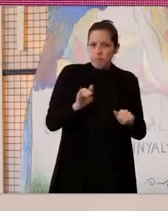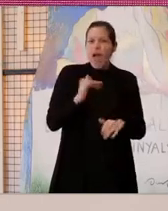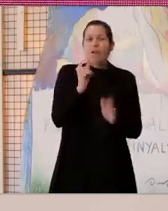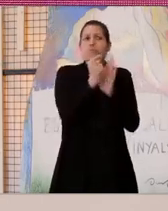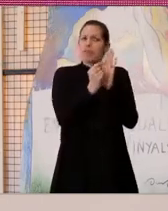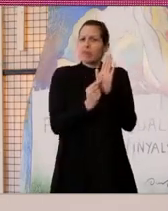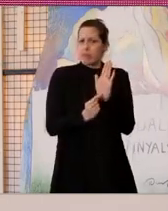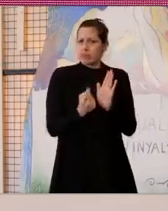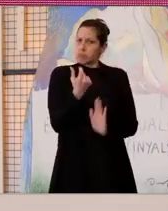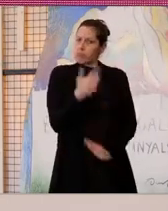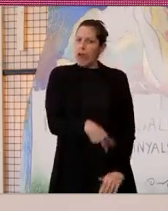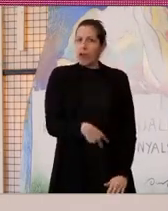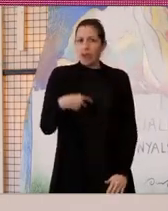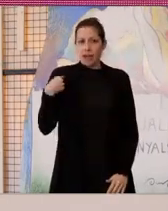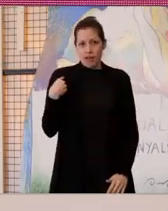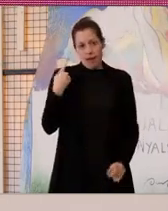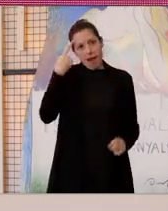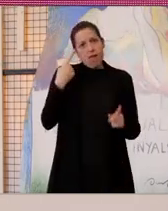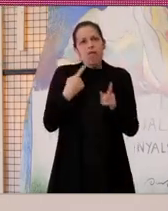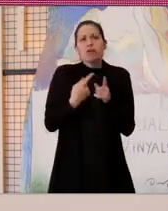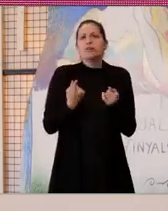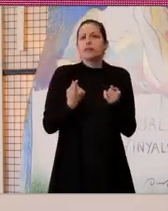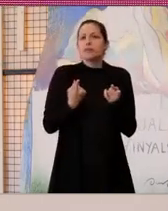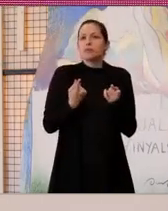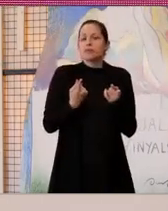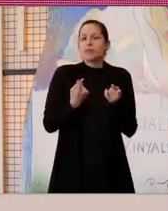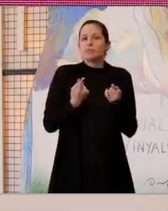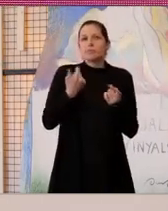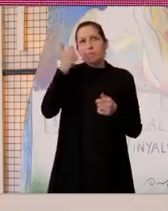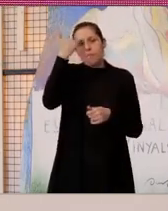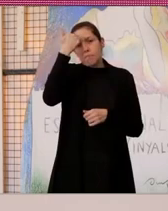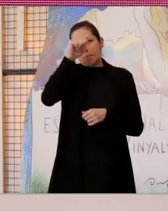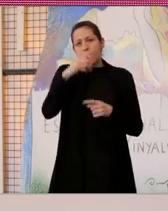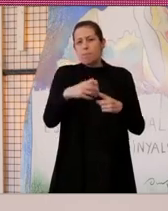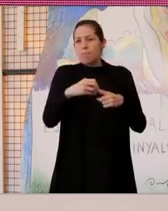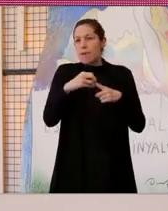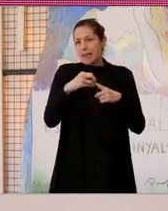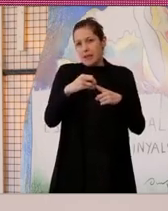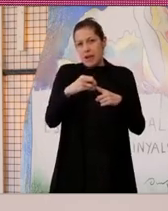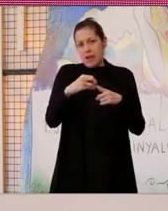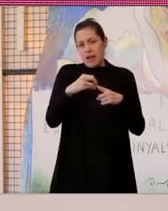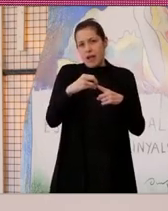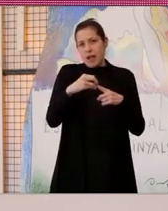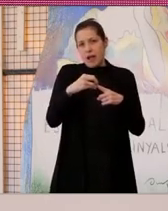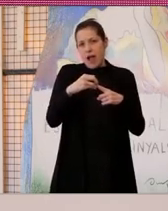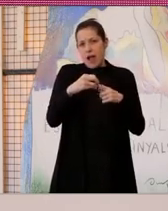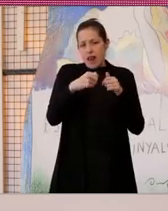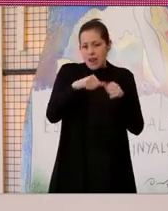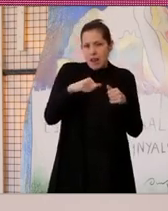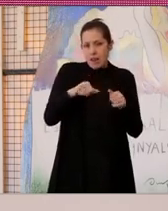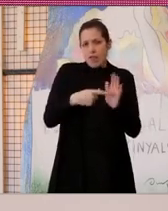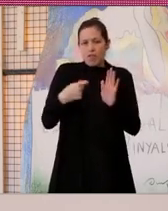de neutralizar los sesgos patriarcales apoyar Por ejemplo hay mucho de psicología